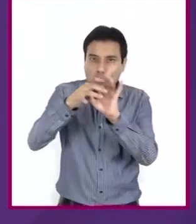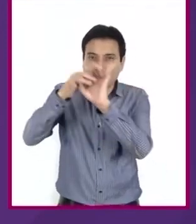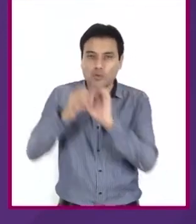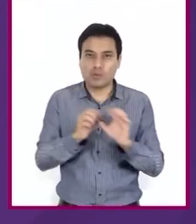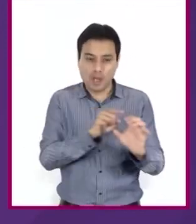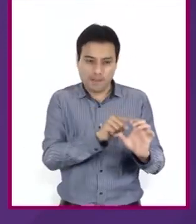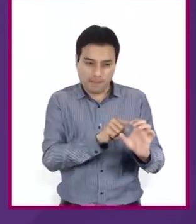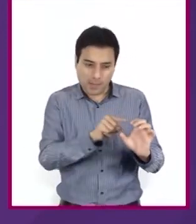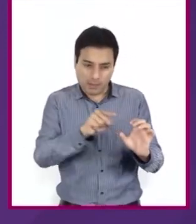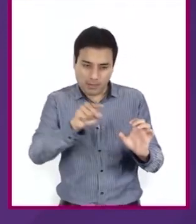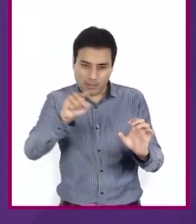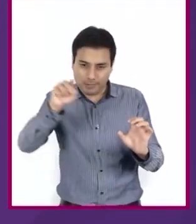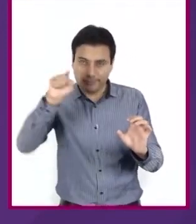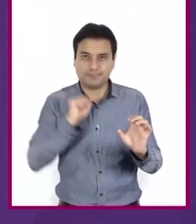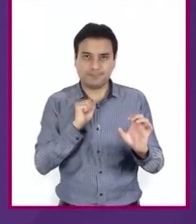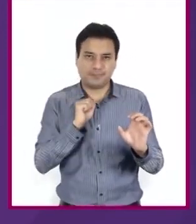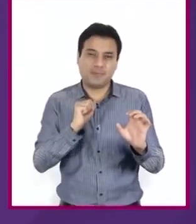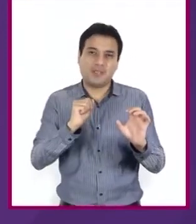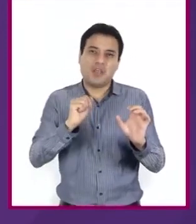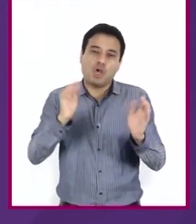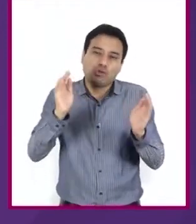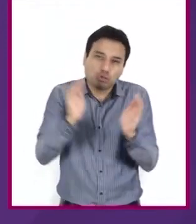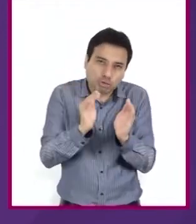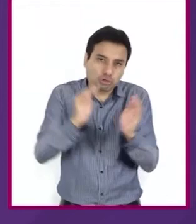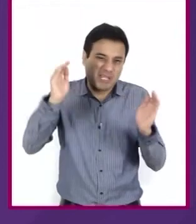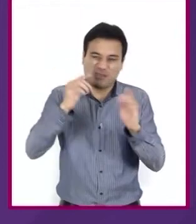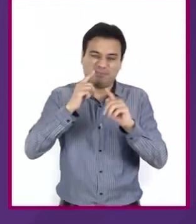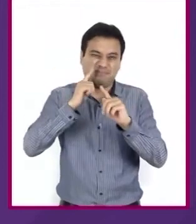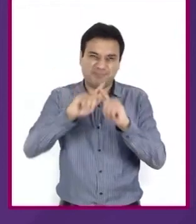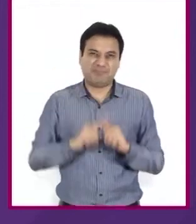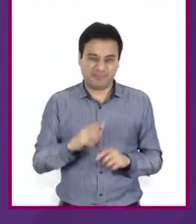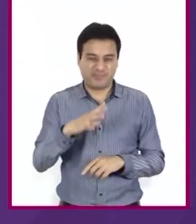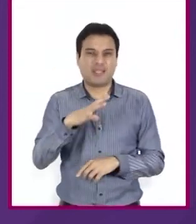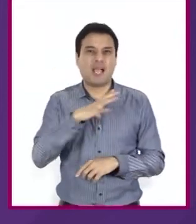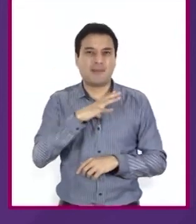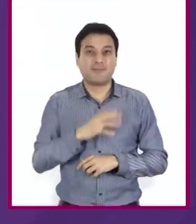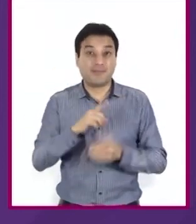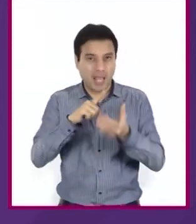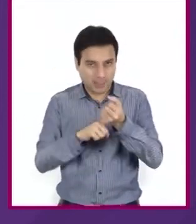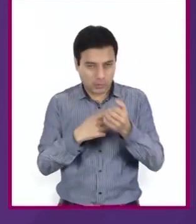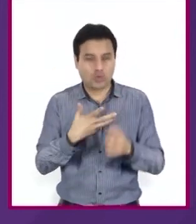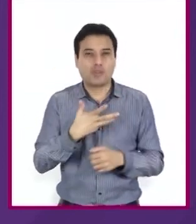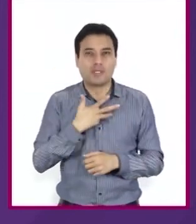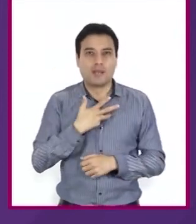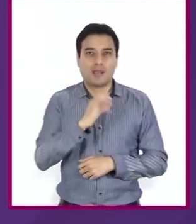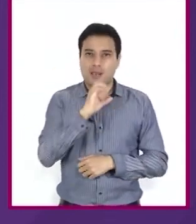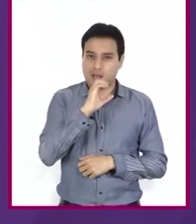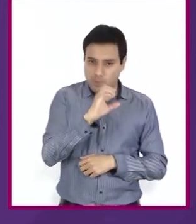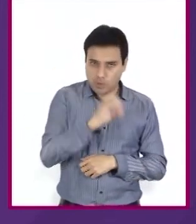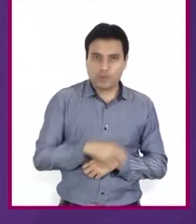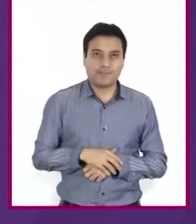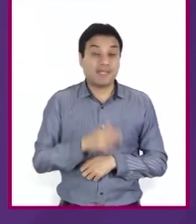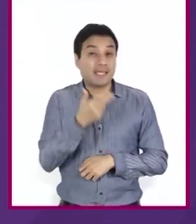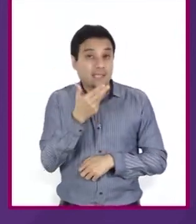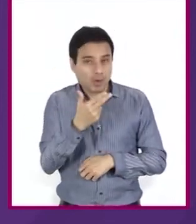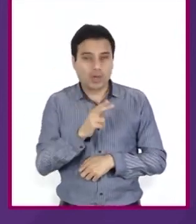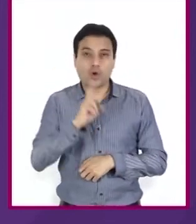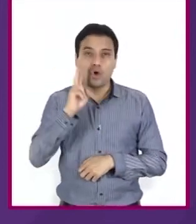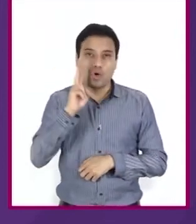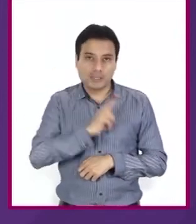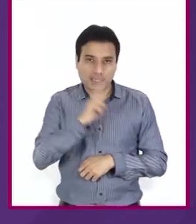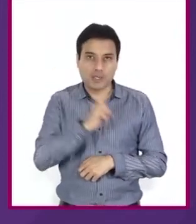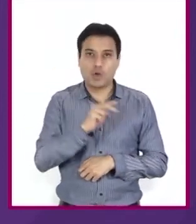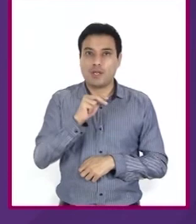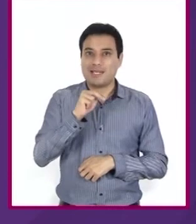formando cadenas de distintos tamaños. Están constituidos por carbono, hidrógeno, oxígeno,